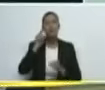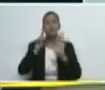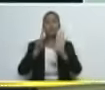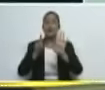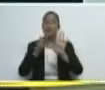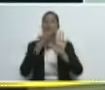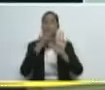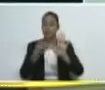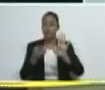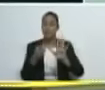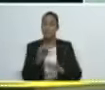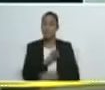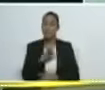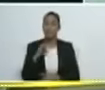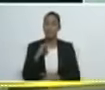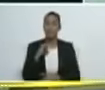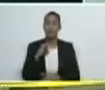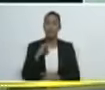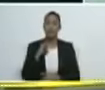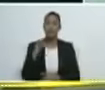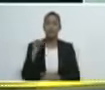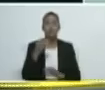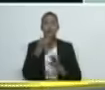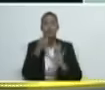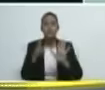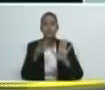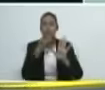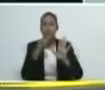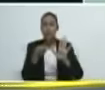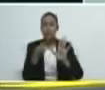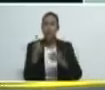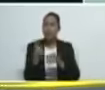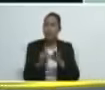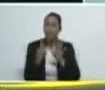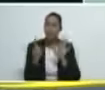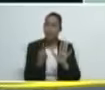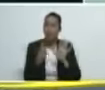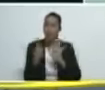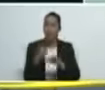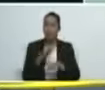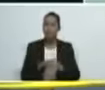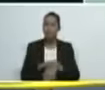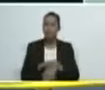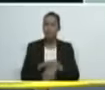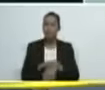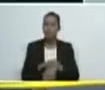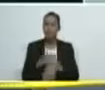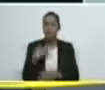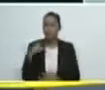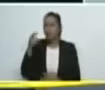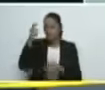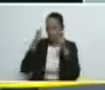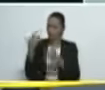privado, durante 6 horas, cuando me dijo: Nicolás,